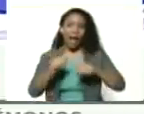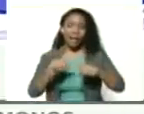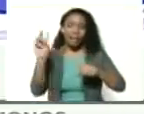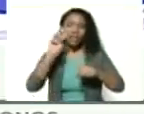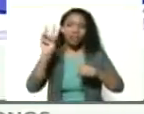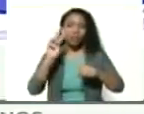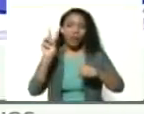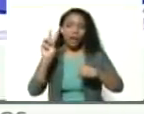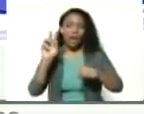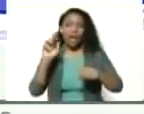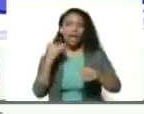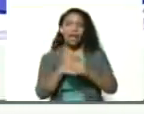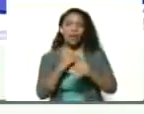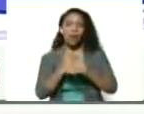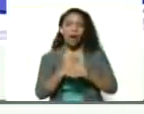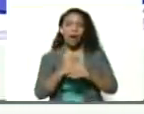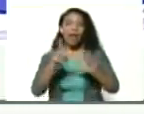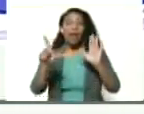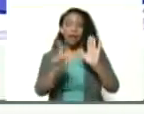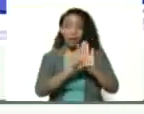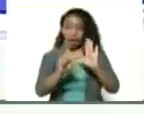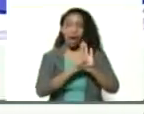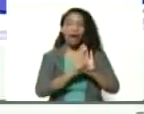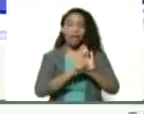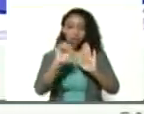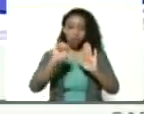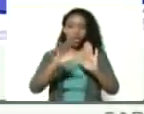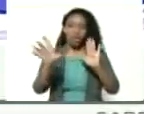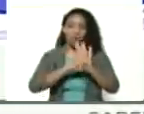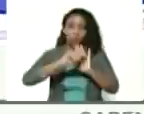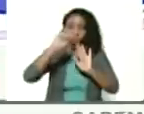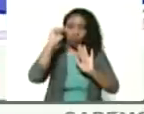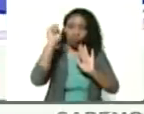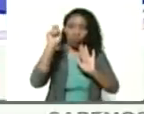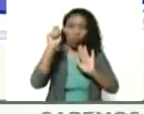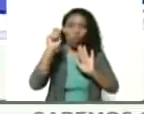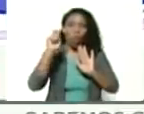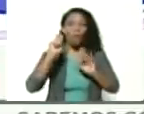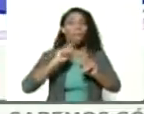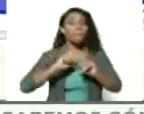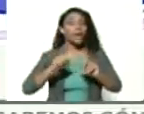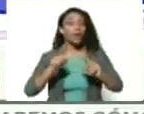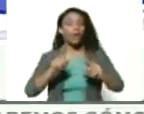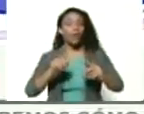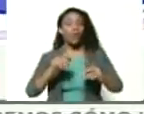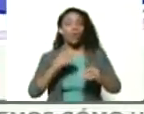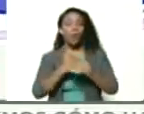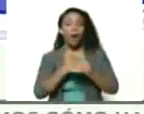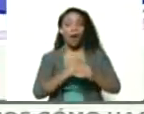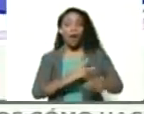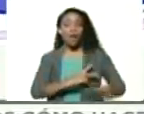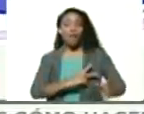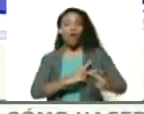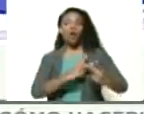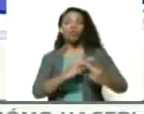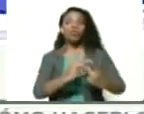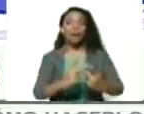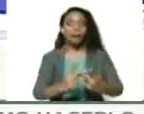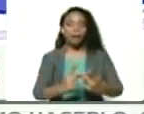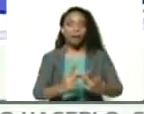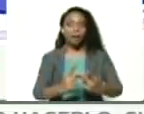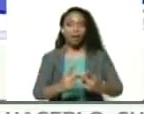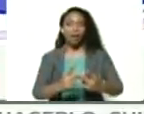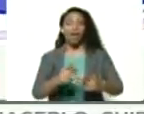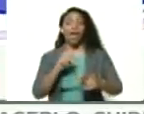cuarentena es legal, es constitucional, pero es voluntaria. Es